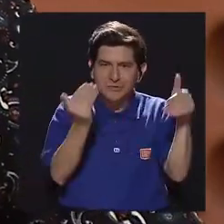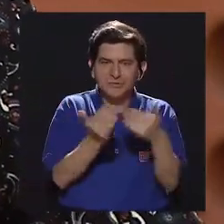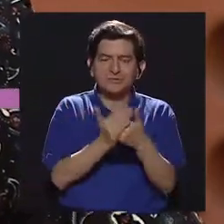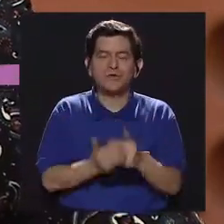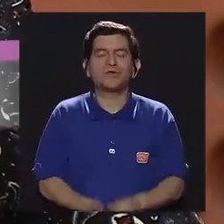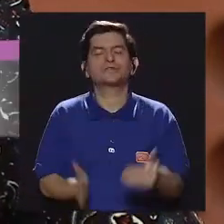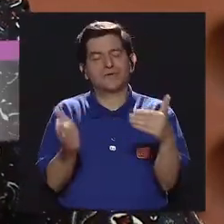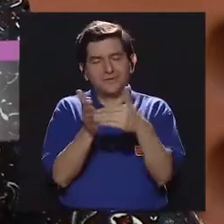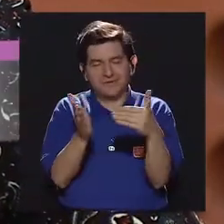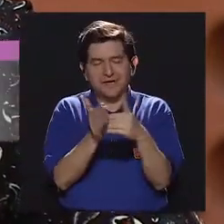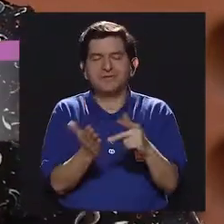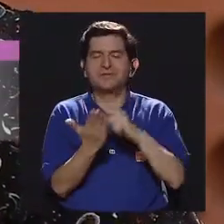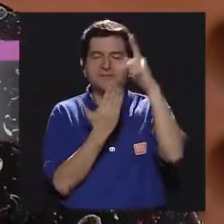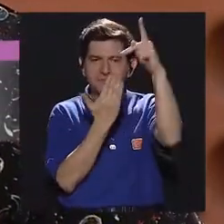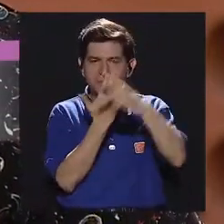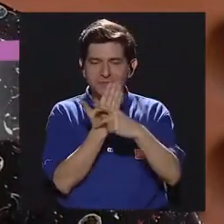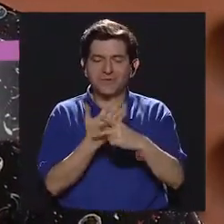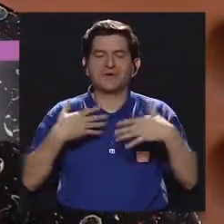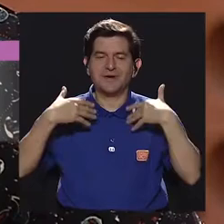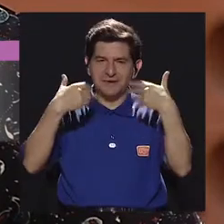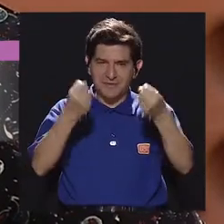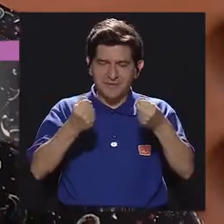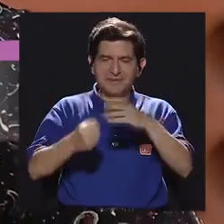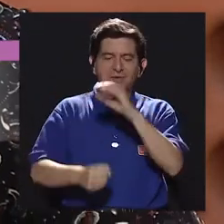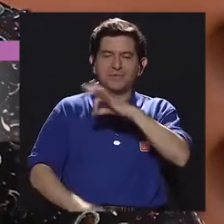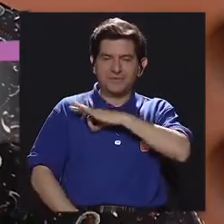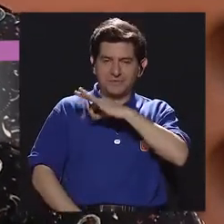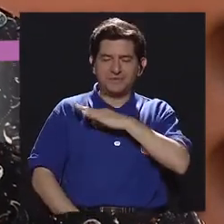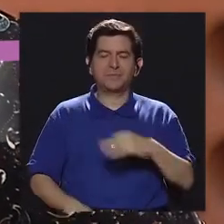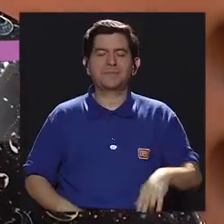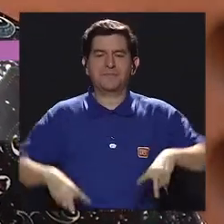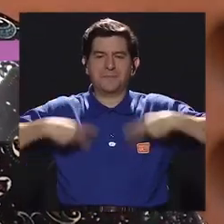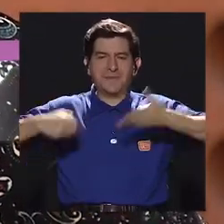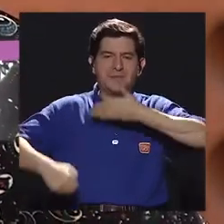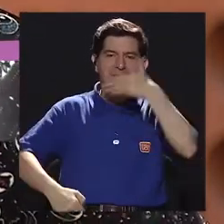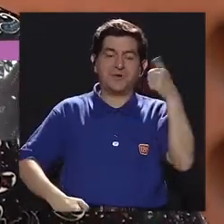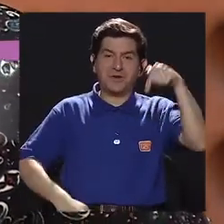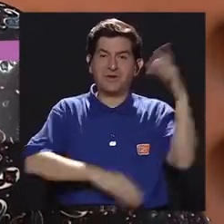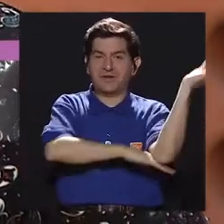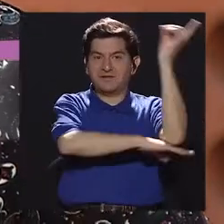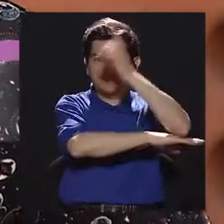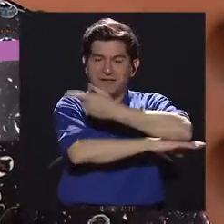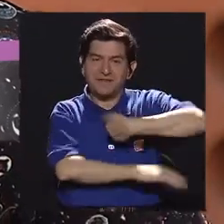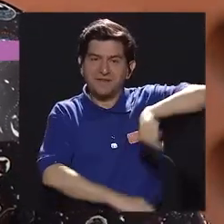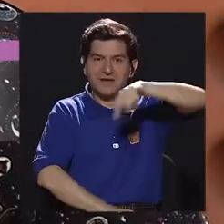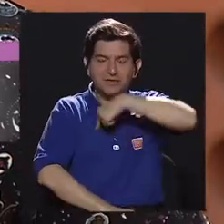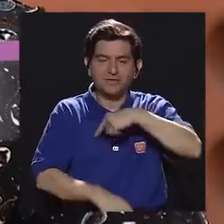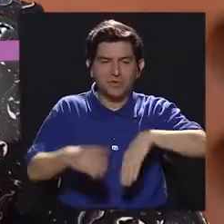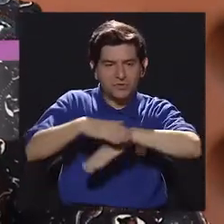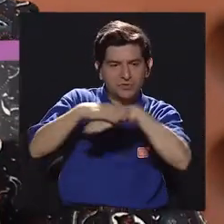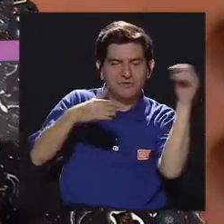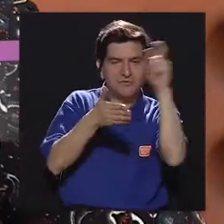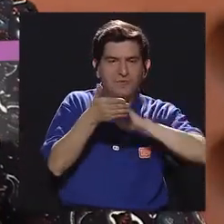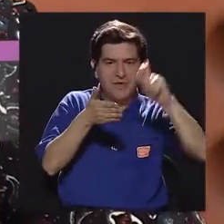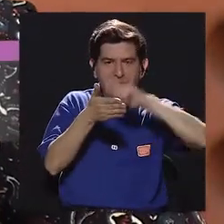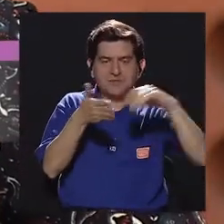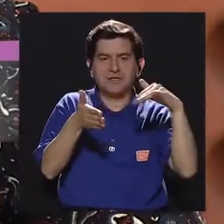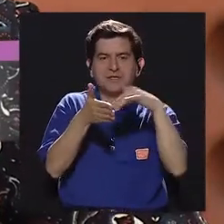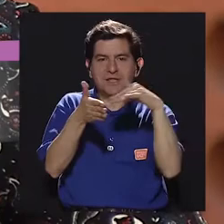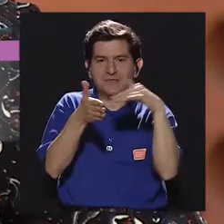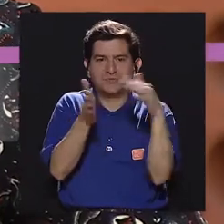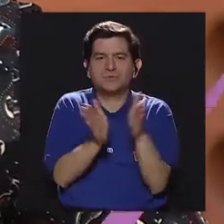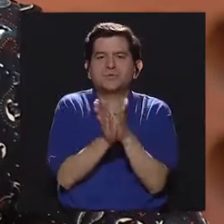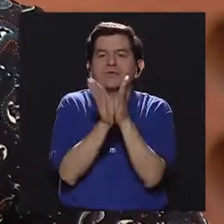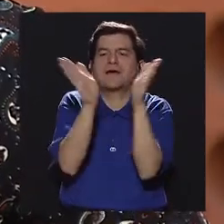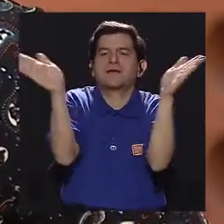Bienvenidos y bienvenidas una vez más a su revista de salud y bienestar Vivir Mejor. El día de hoy nos encontramos en las afueras de la Escuela de